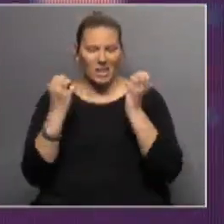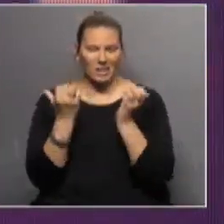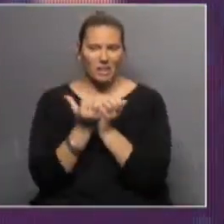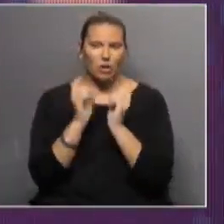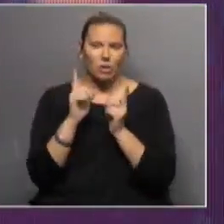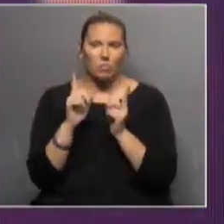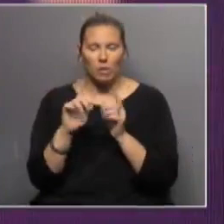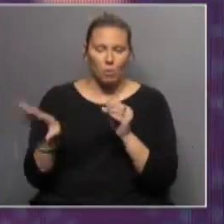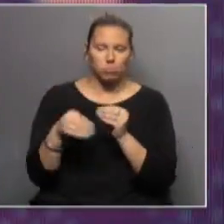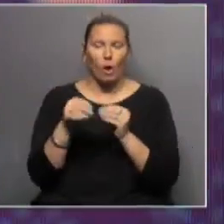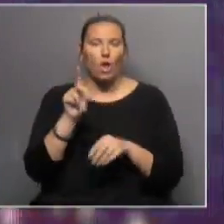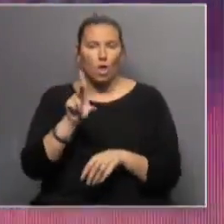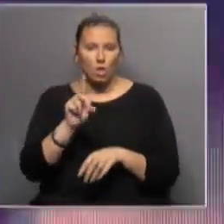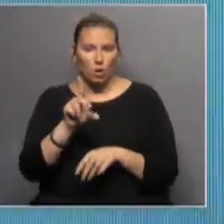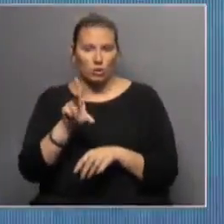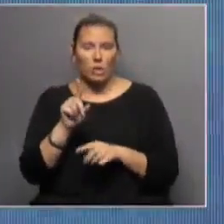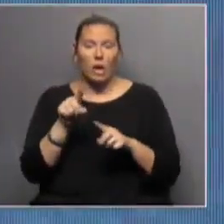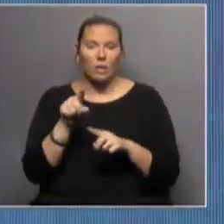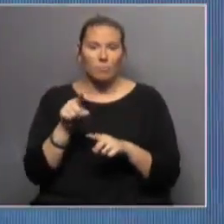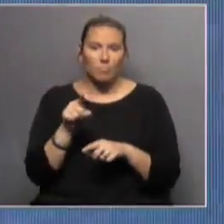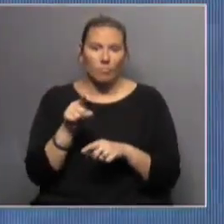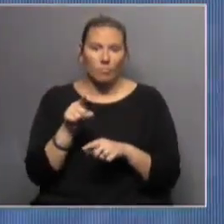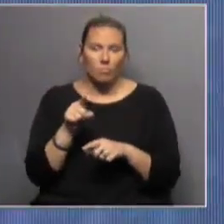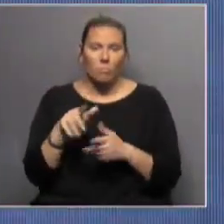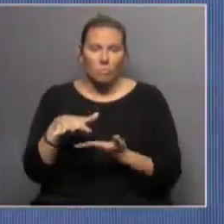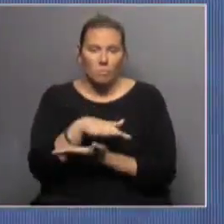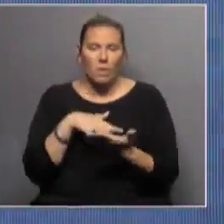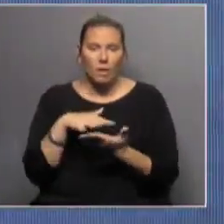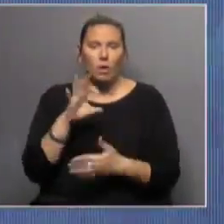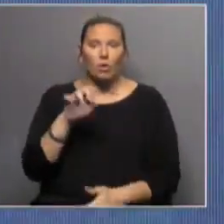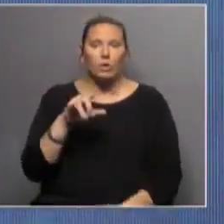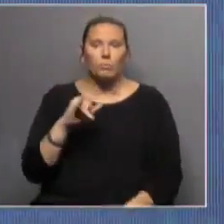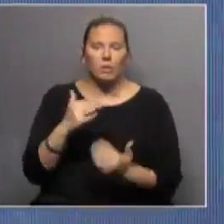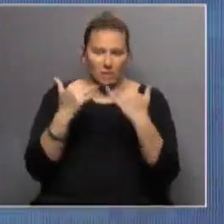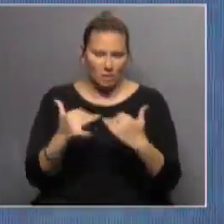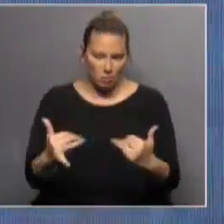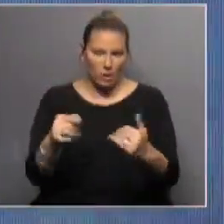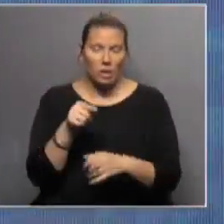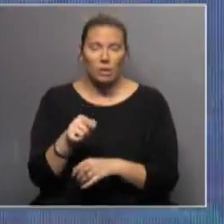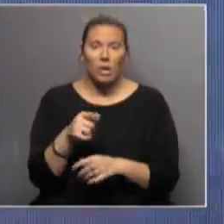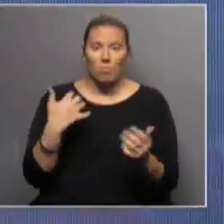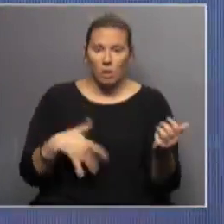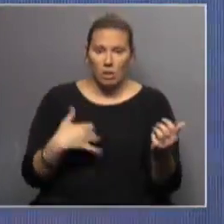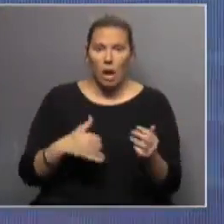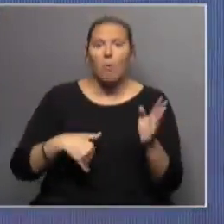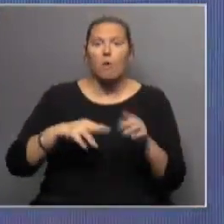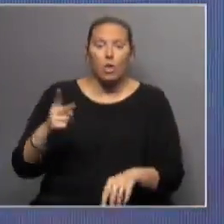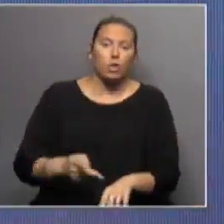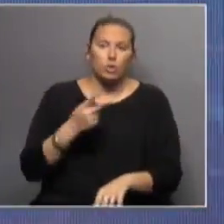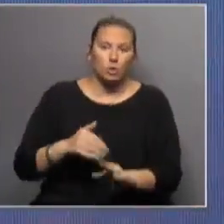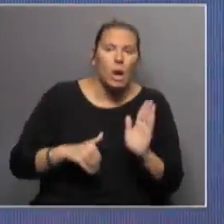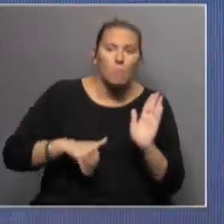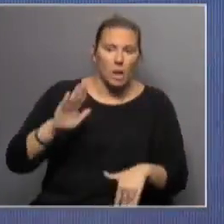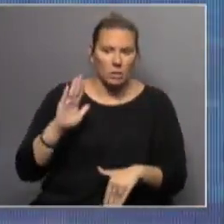tuvieron que agregar el 12, ahí en la Olímpica estará la cuestión. Y van a tocar más de 2 horas cada